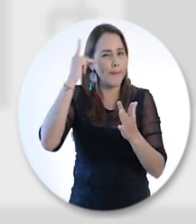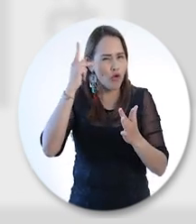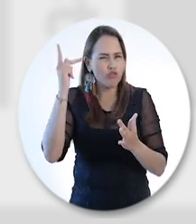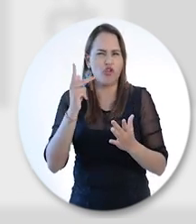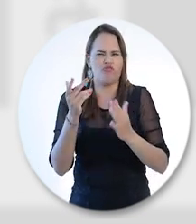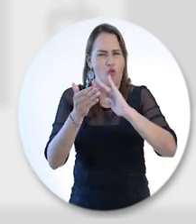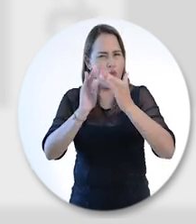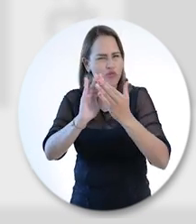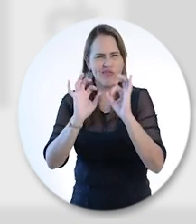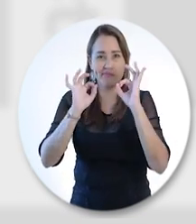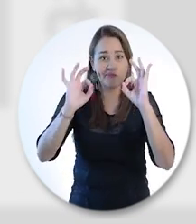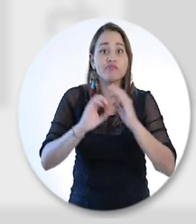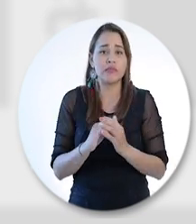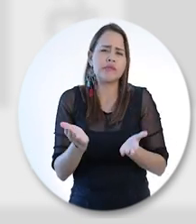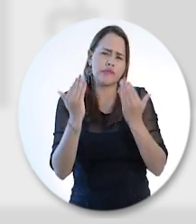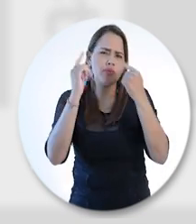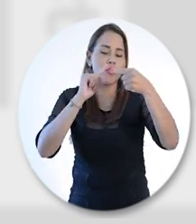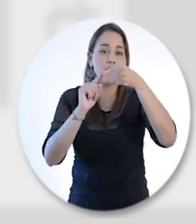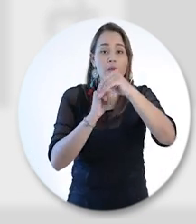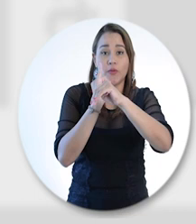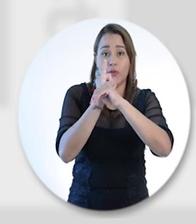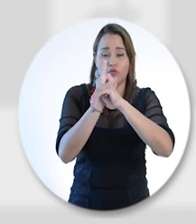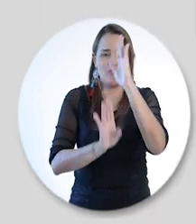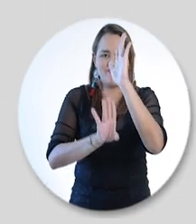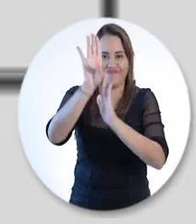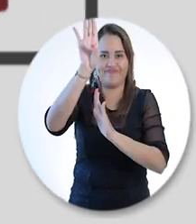que sirva como referente del desarrollo institucional.